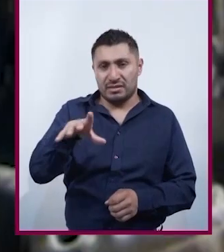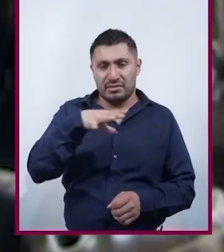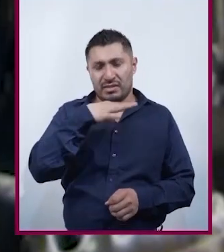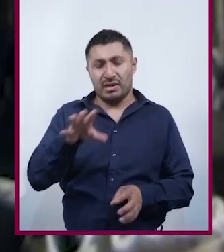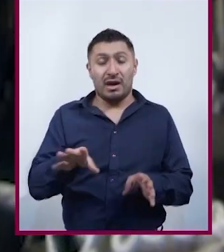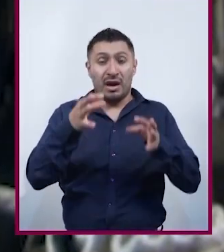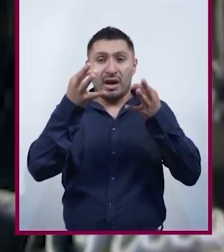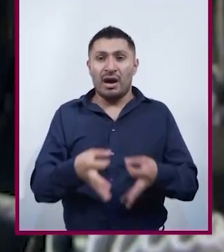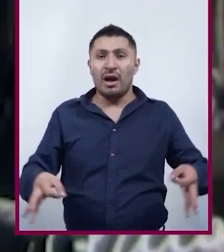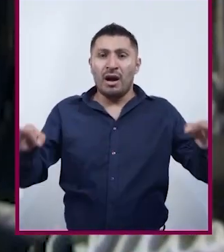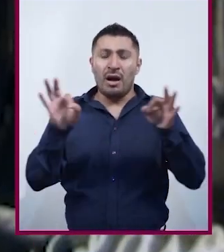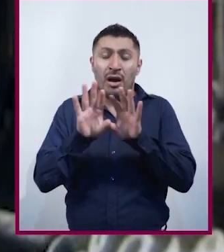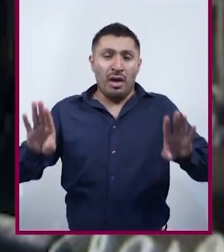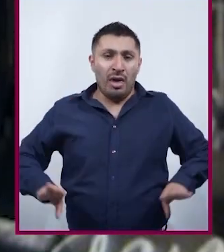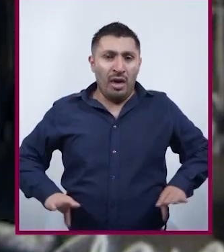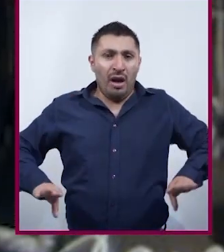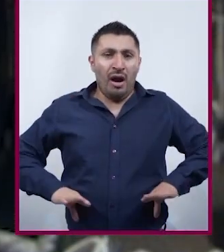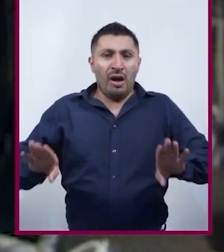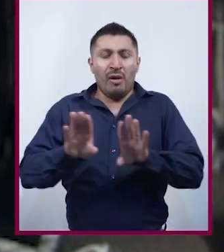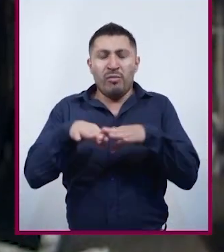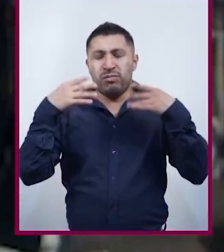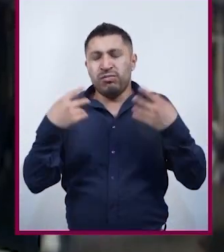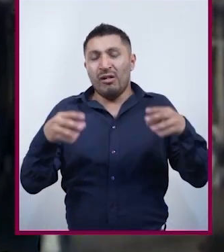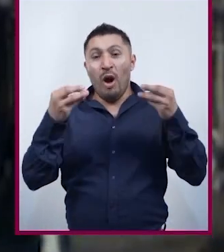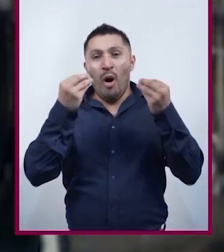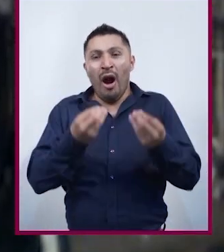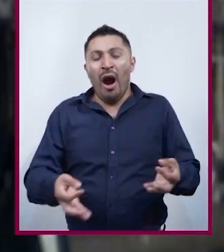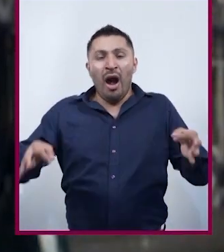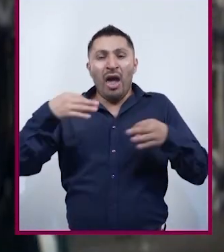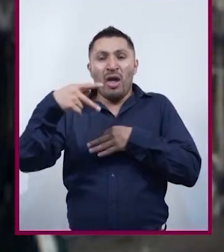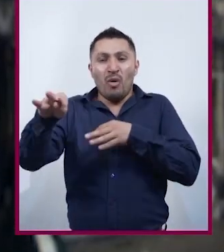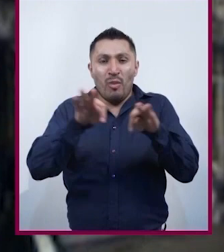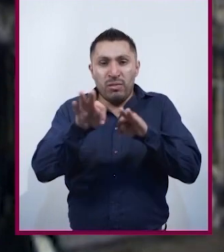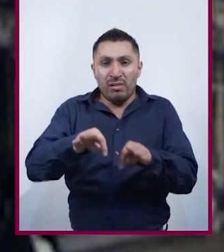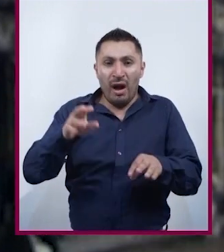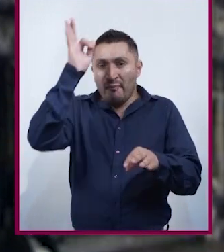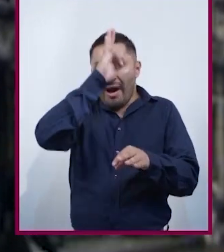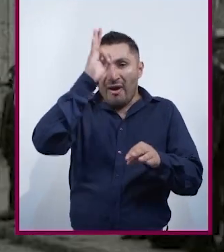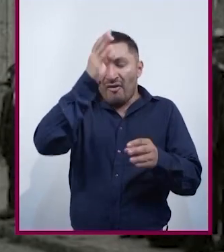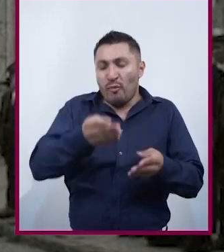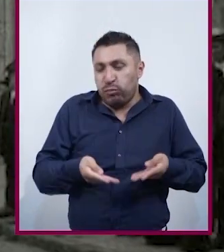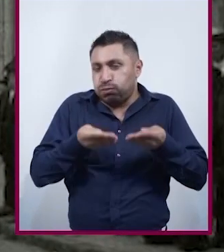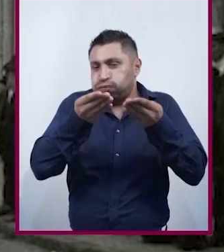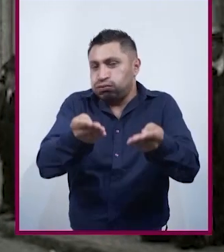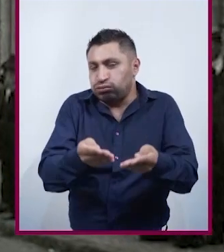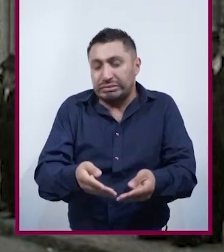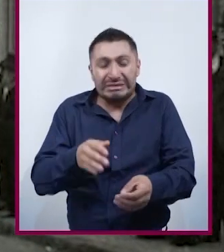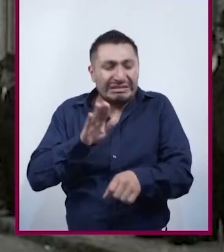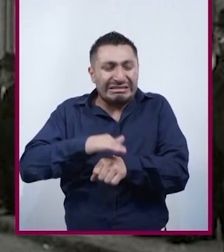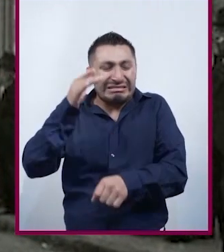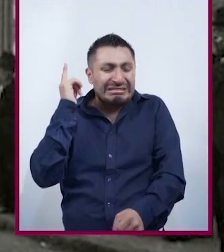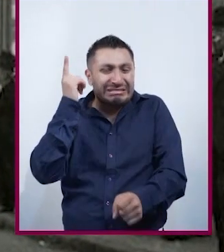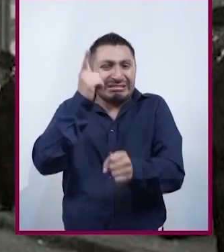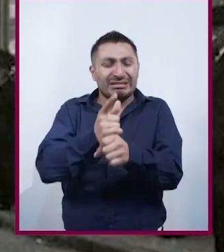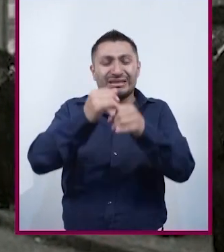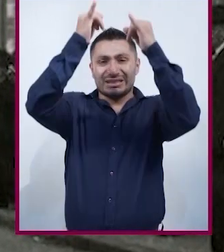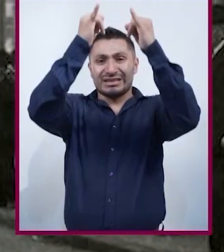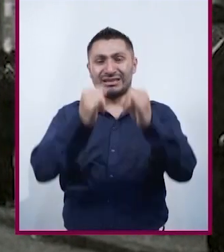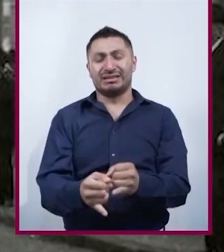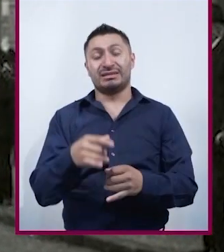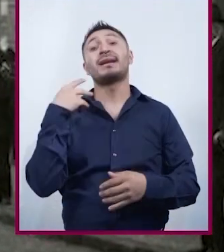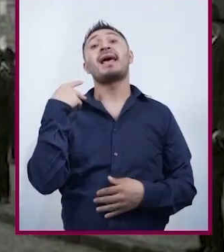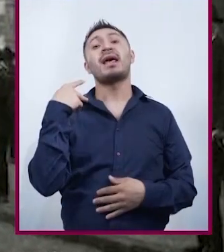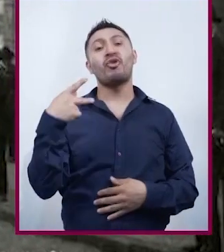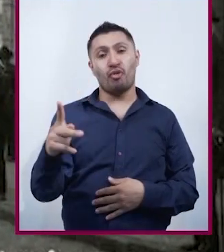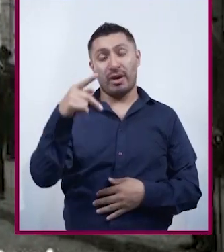Vasconcelos, estuvieron presentes los principales elementos que marcaron buena parte de su obra y filosofía, sobre todo la